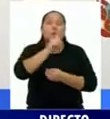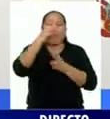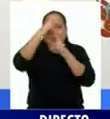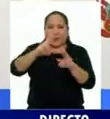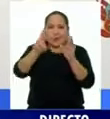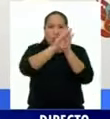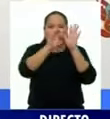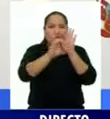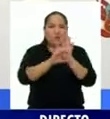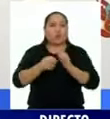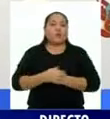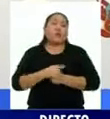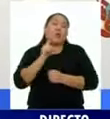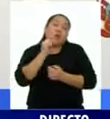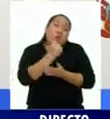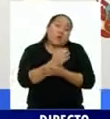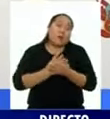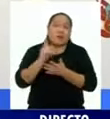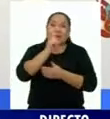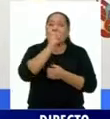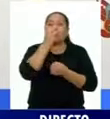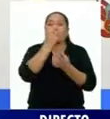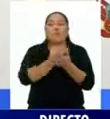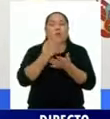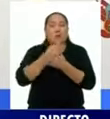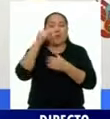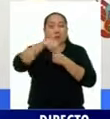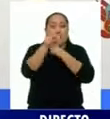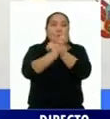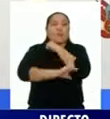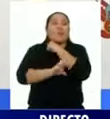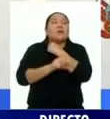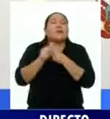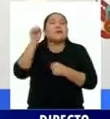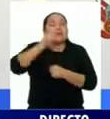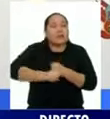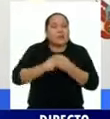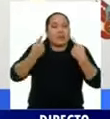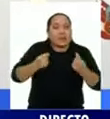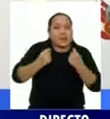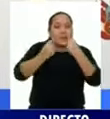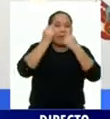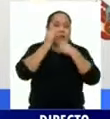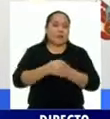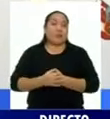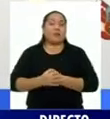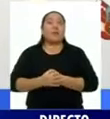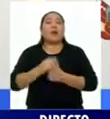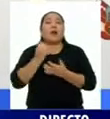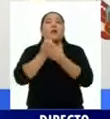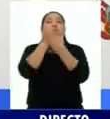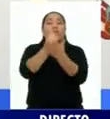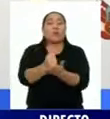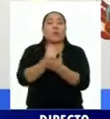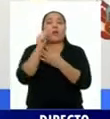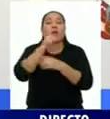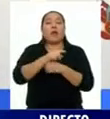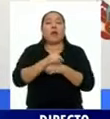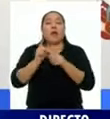inconstitucionalidad, en parte porque no son buenas para el país, a pesar de que intentan favorecer a